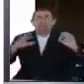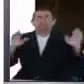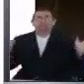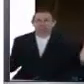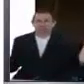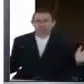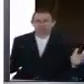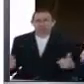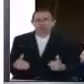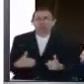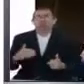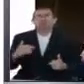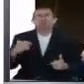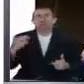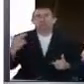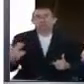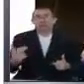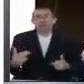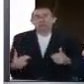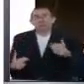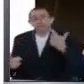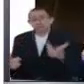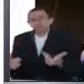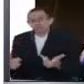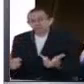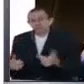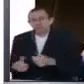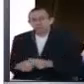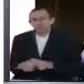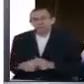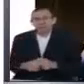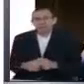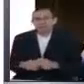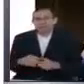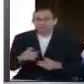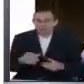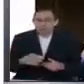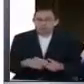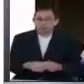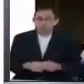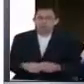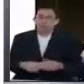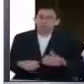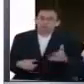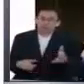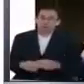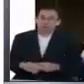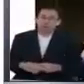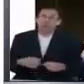puertas se desprenden todo. Trate de identificar cuál fue la puerta. Pecado